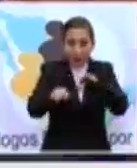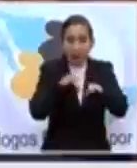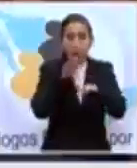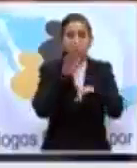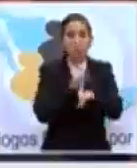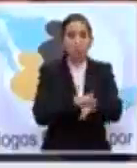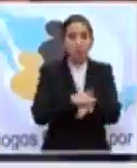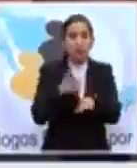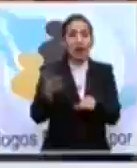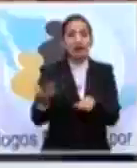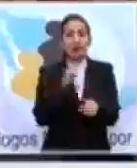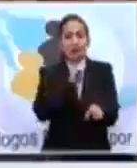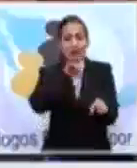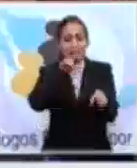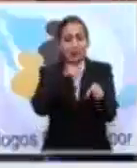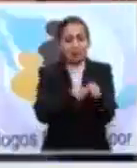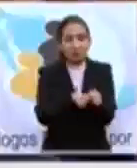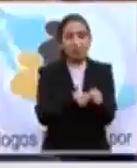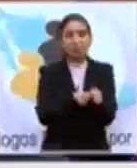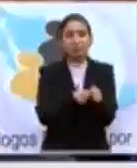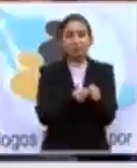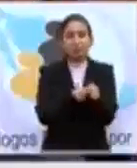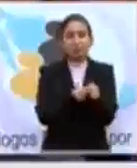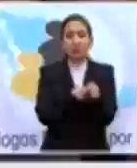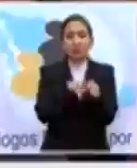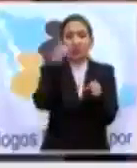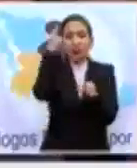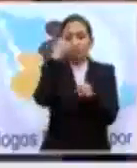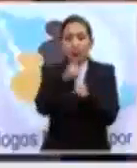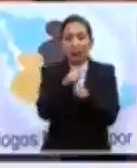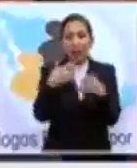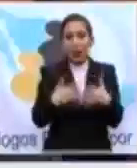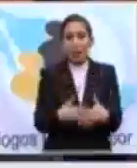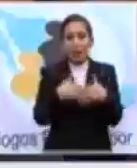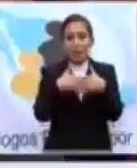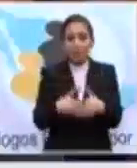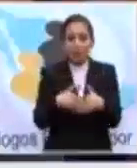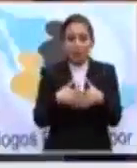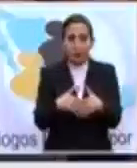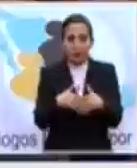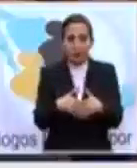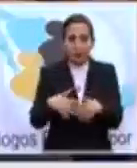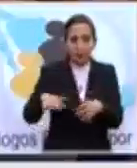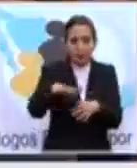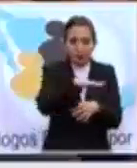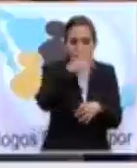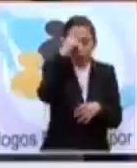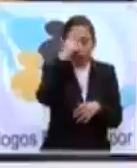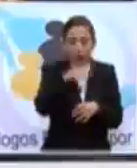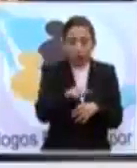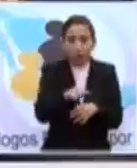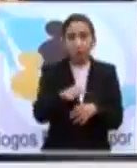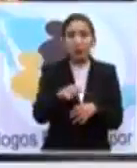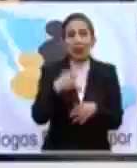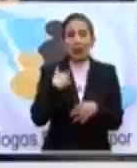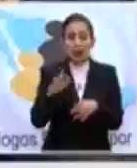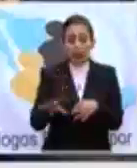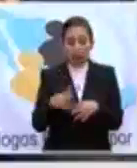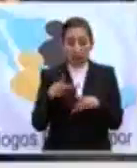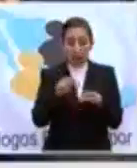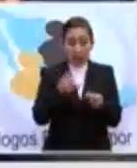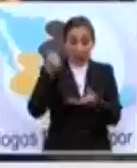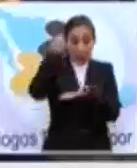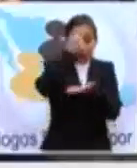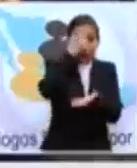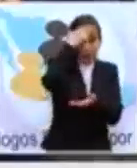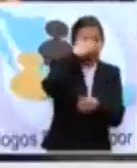sobre todo de especialización para lo que las empresas hoy necesitan, para lo que las inversiones